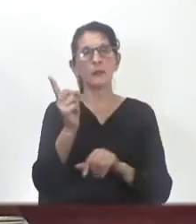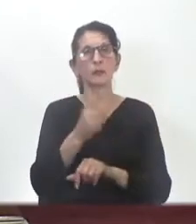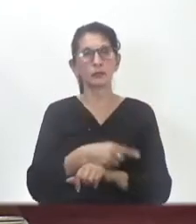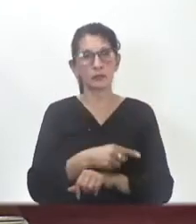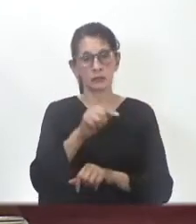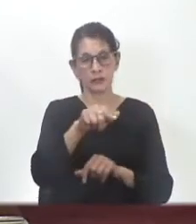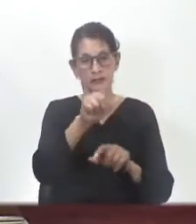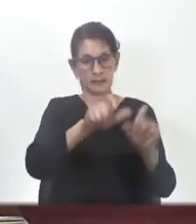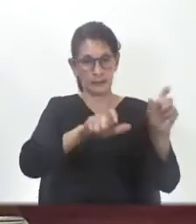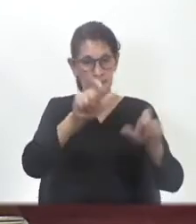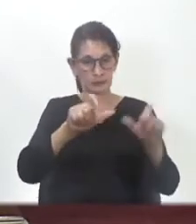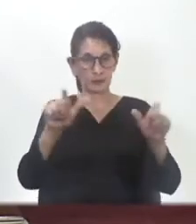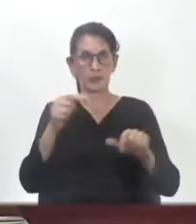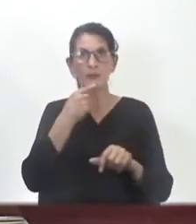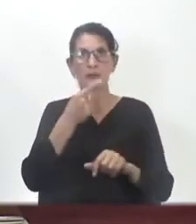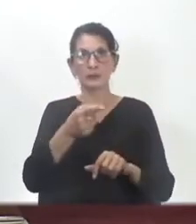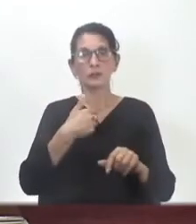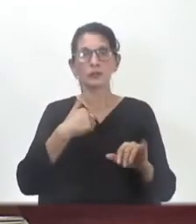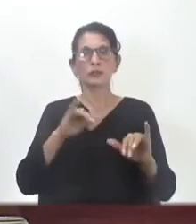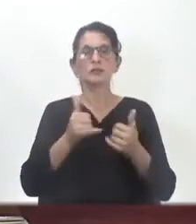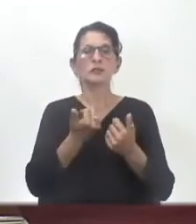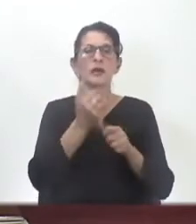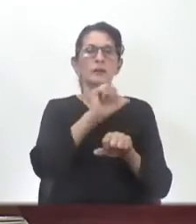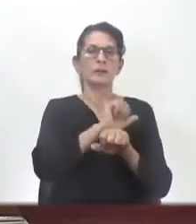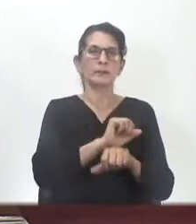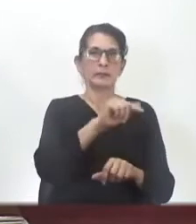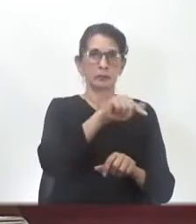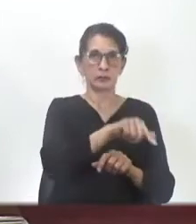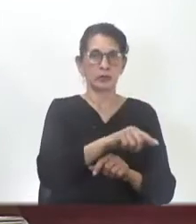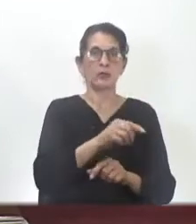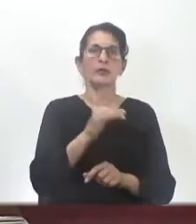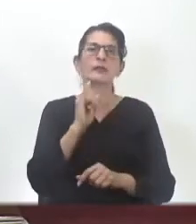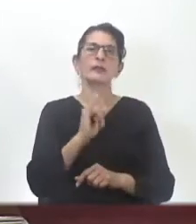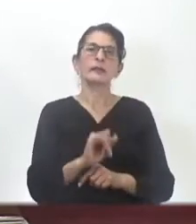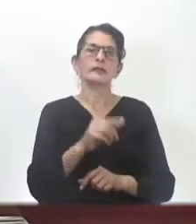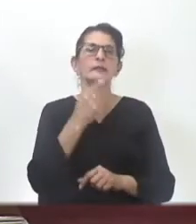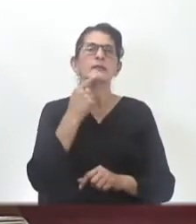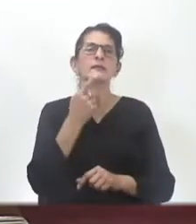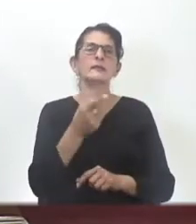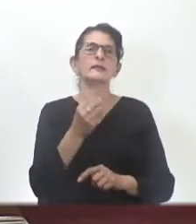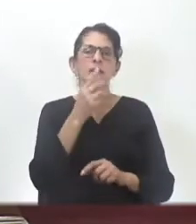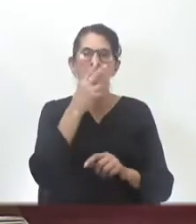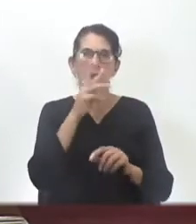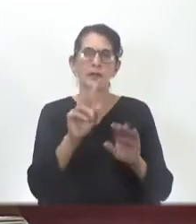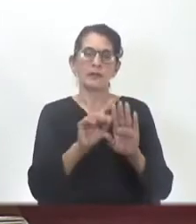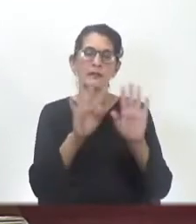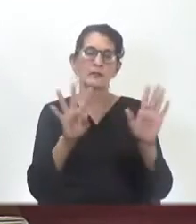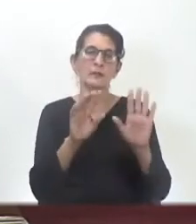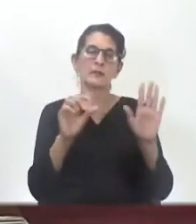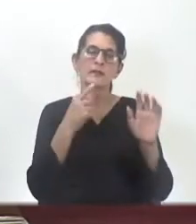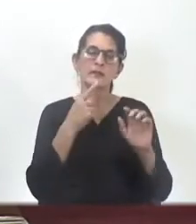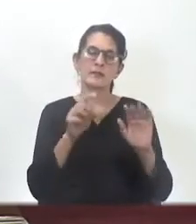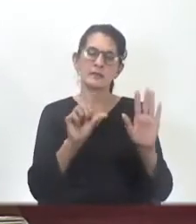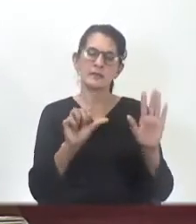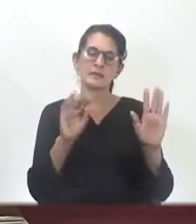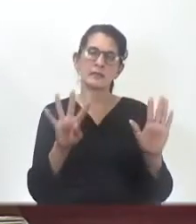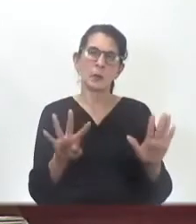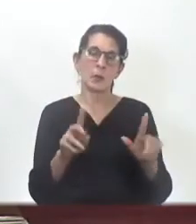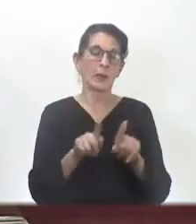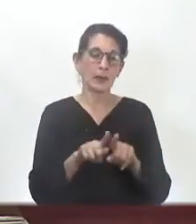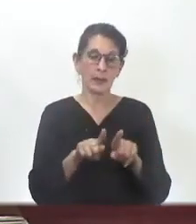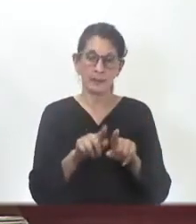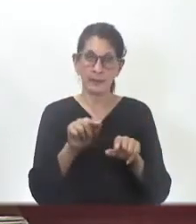estas personas menciona haber estado privada de libertad, cifra que aumenta en el censo del 2019, donde dice que el 69% de las